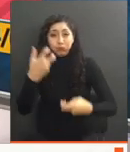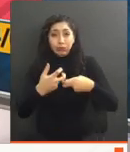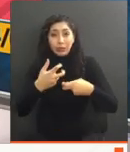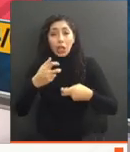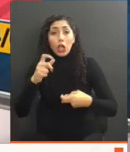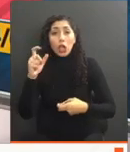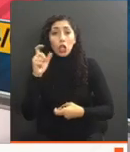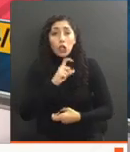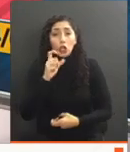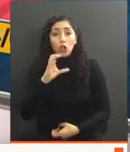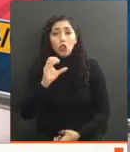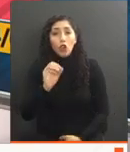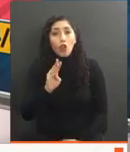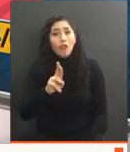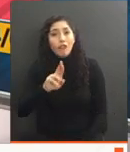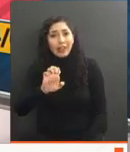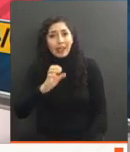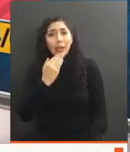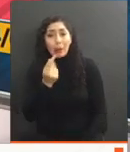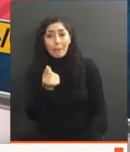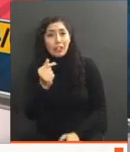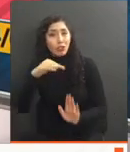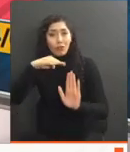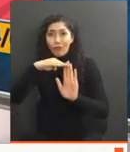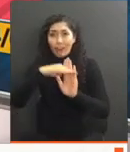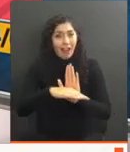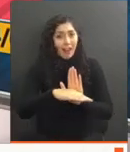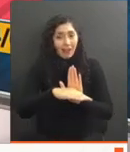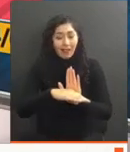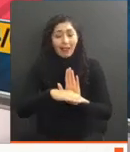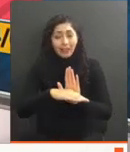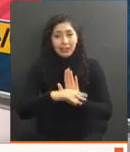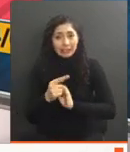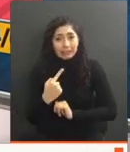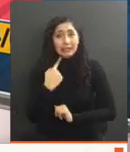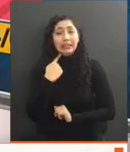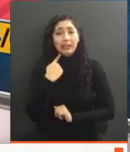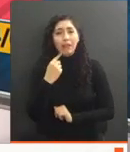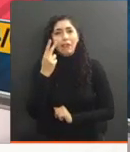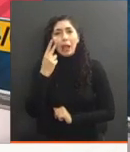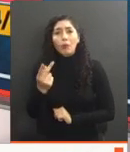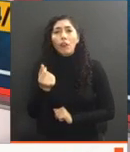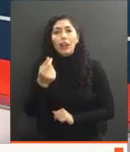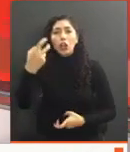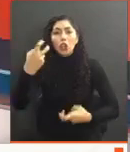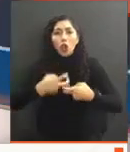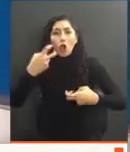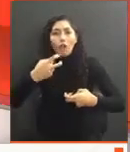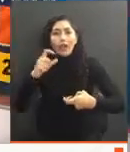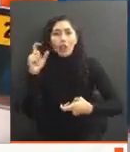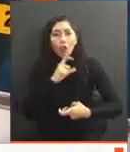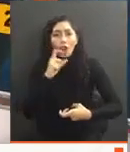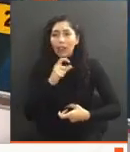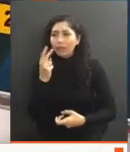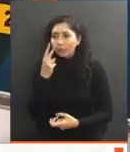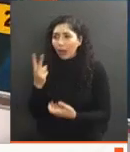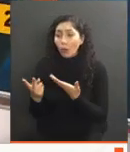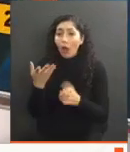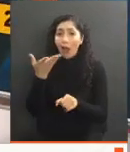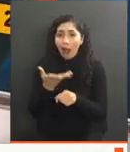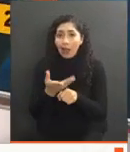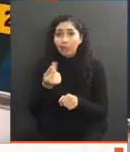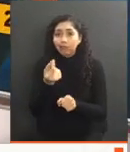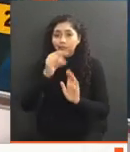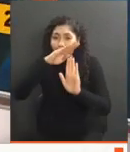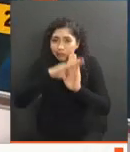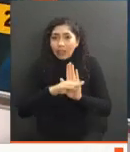eso afecta también el tipo de cambio. Vamos a ver el valor del cobre porque también han habido descensos importantes en su